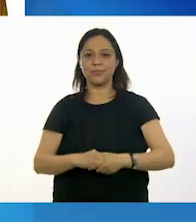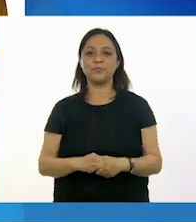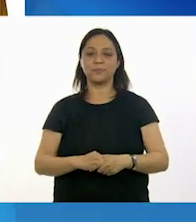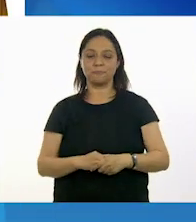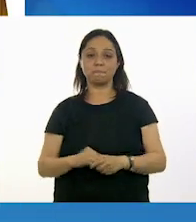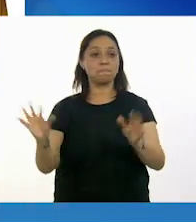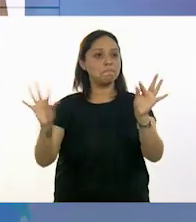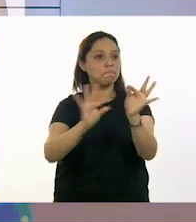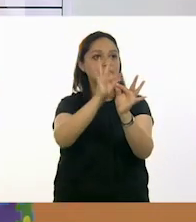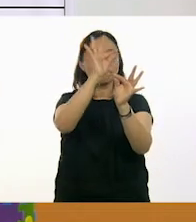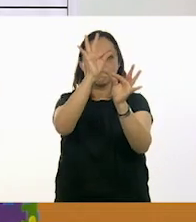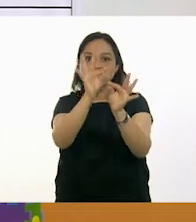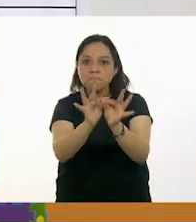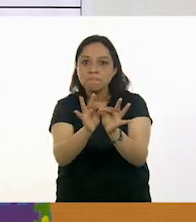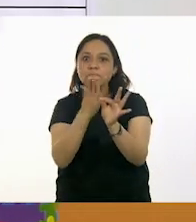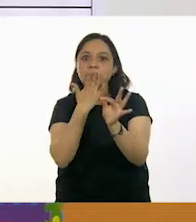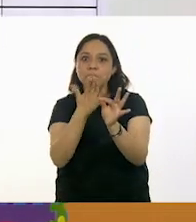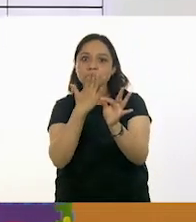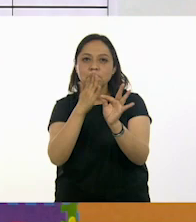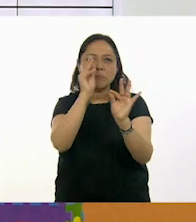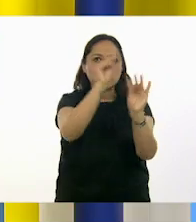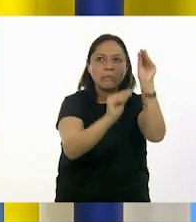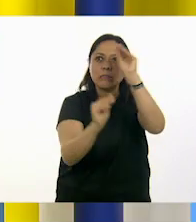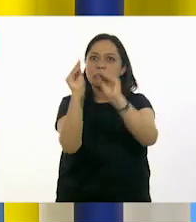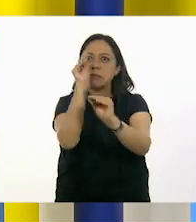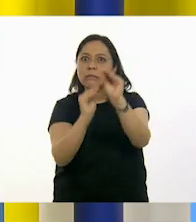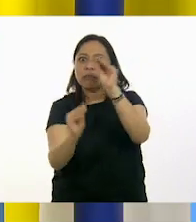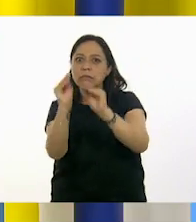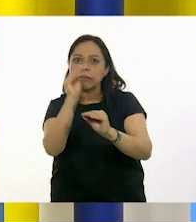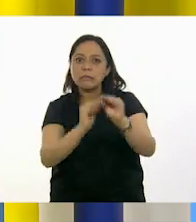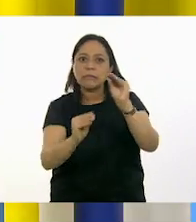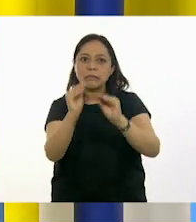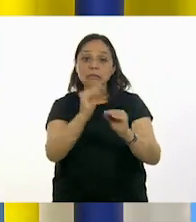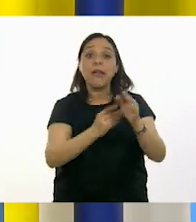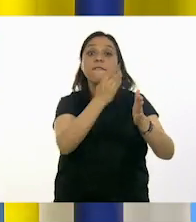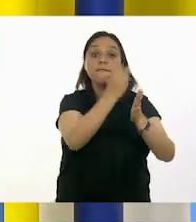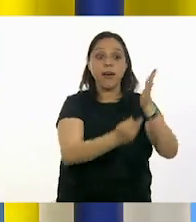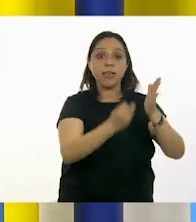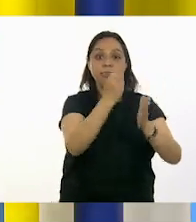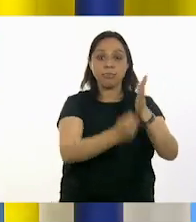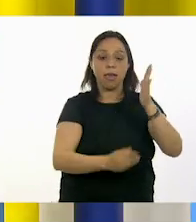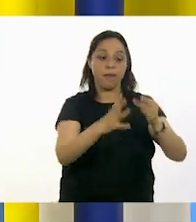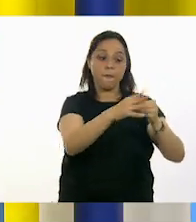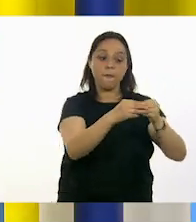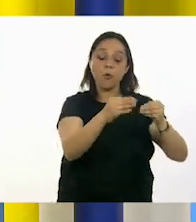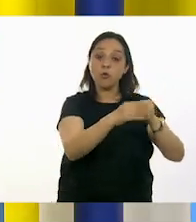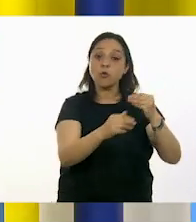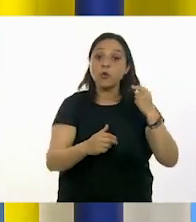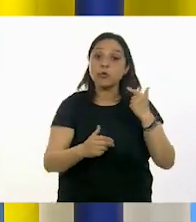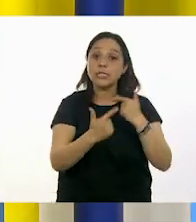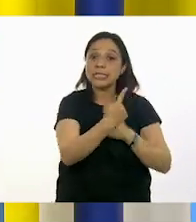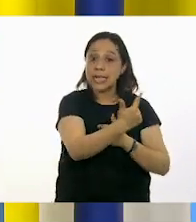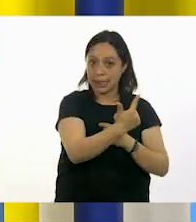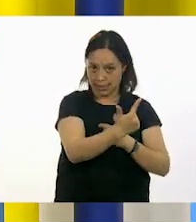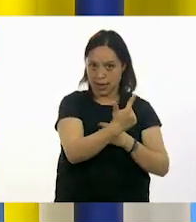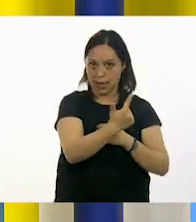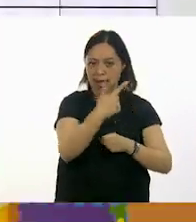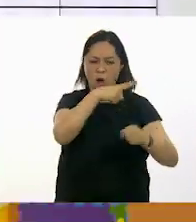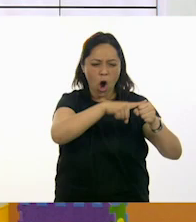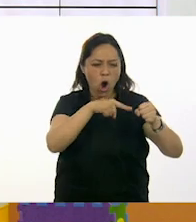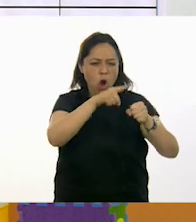Ya completamos más de la mitad de nuestra tabla. Cierto. Vamos con el fruto del número 7. Y nos hace falta el 7 en el color.